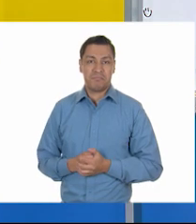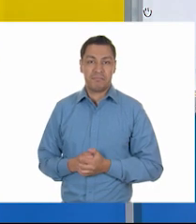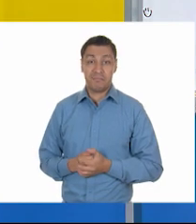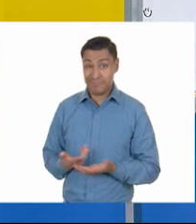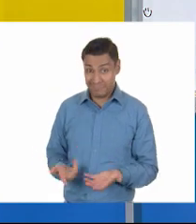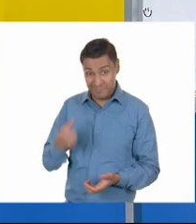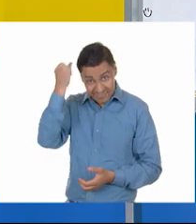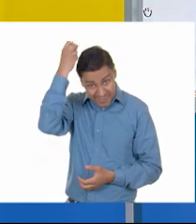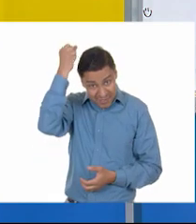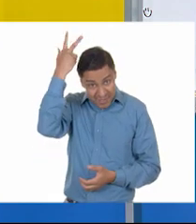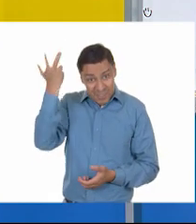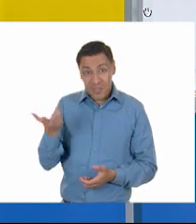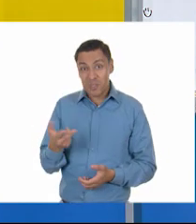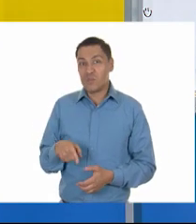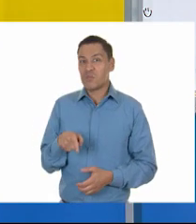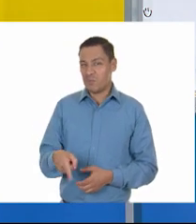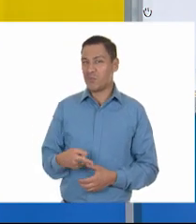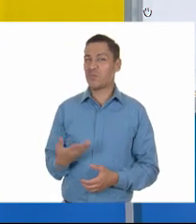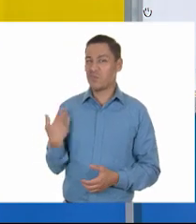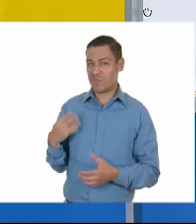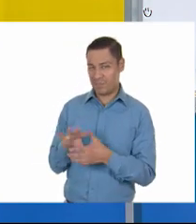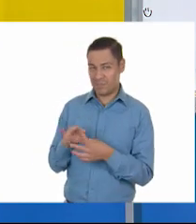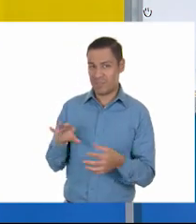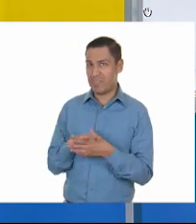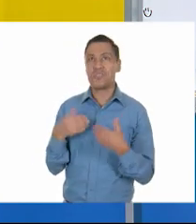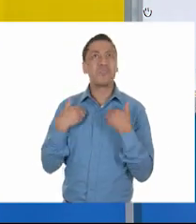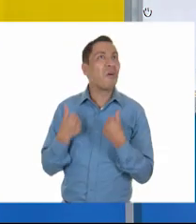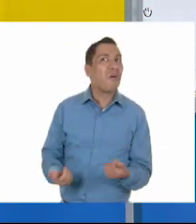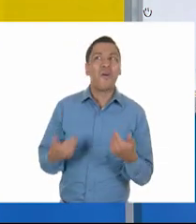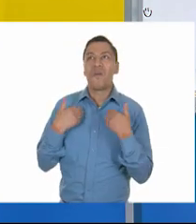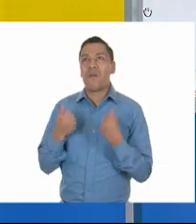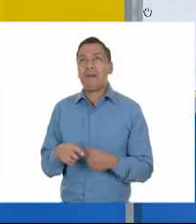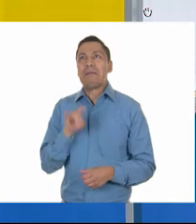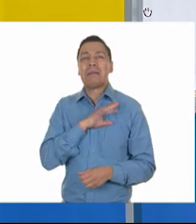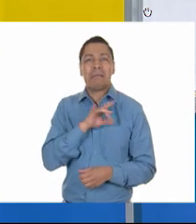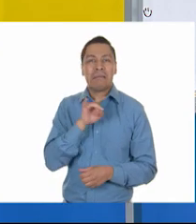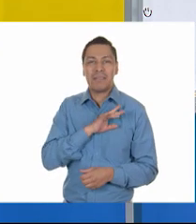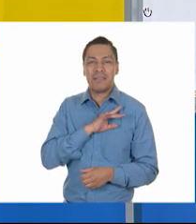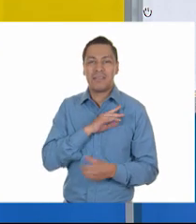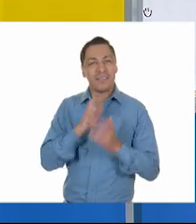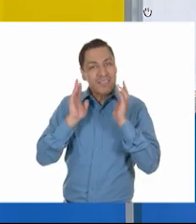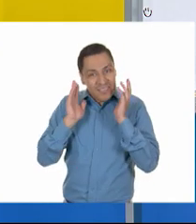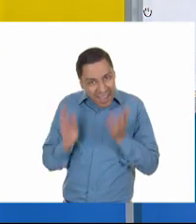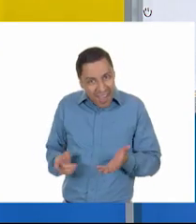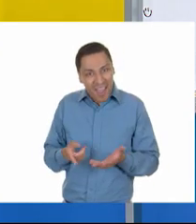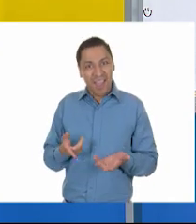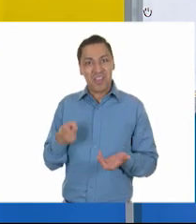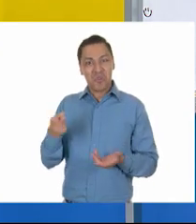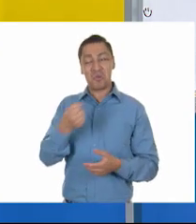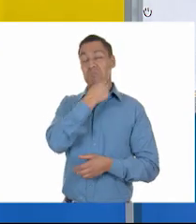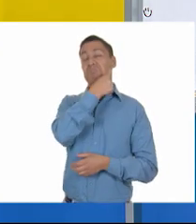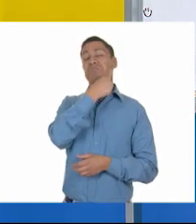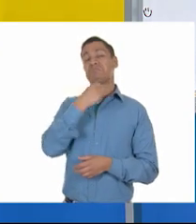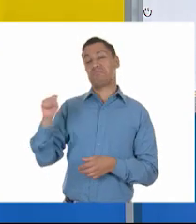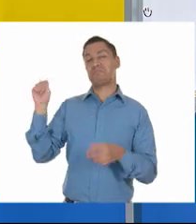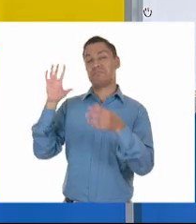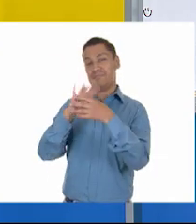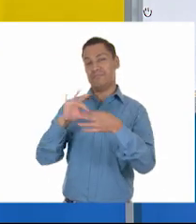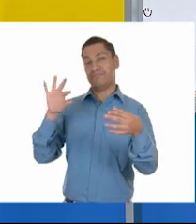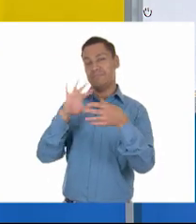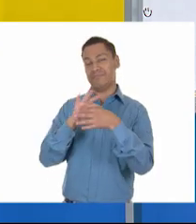Ya ves, Raulito. Y hace rato decías que no entendías y tenías temor de no hacerlo bien. Y ya te pareces un experto.